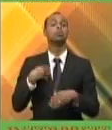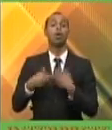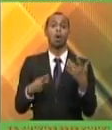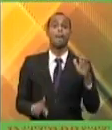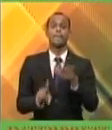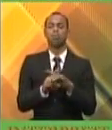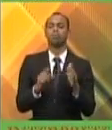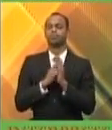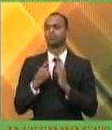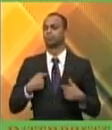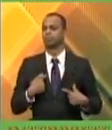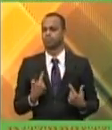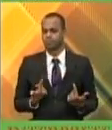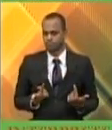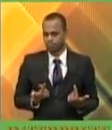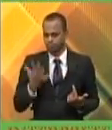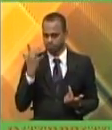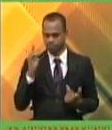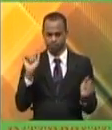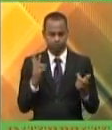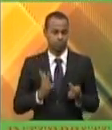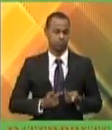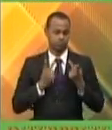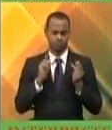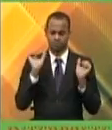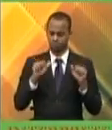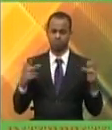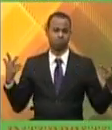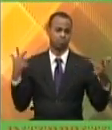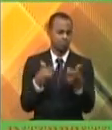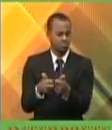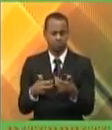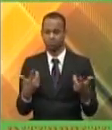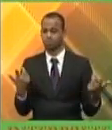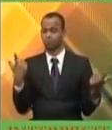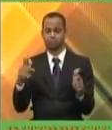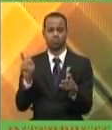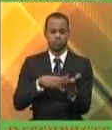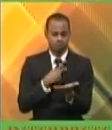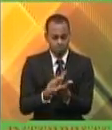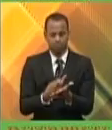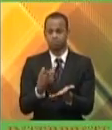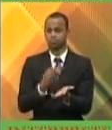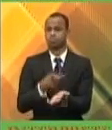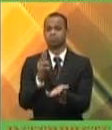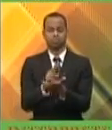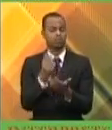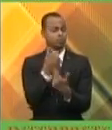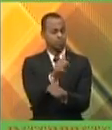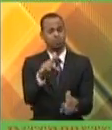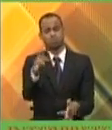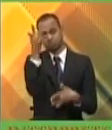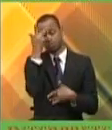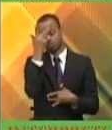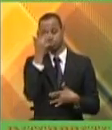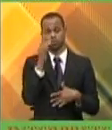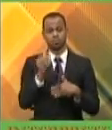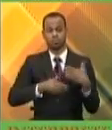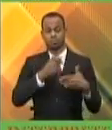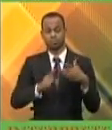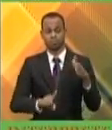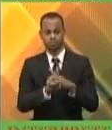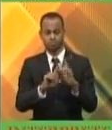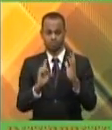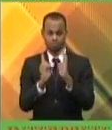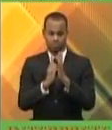porque todos estamos vivos y vivas podemos tener cualquier accidente cualquier enfermedad que que nos conlleve a una